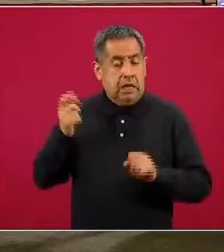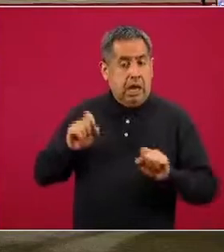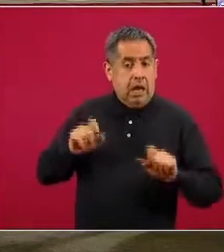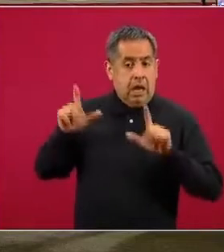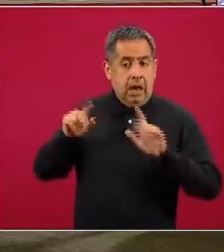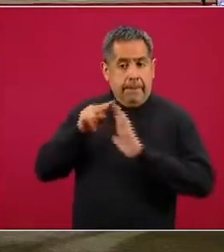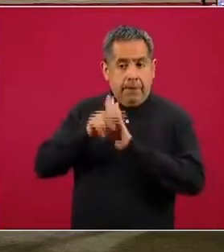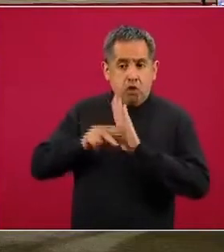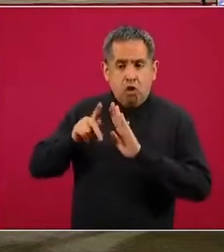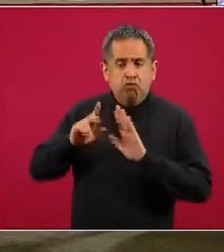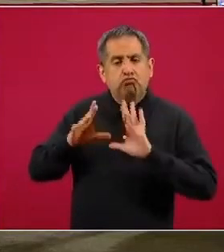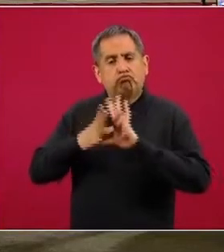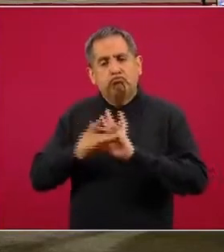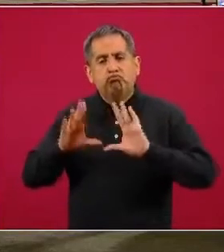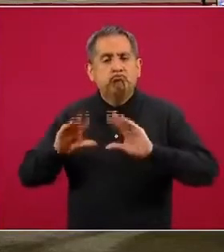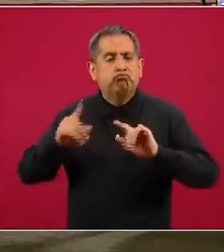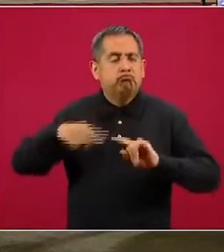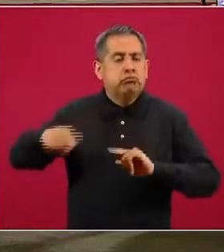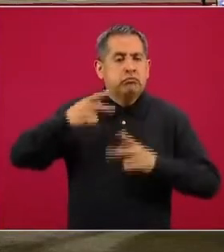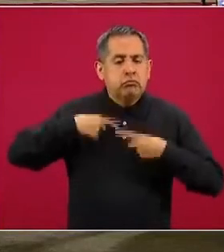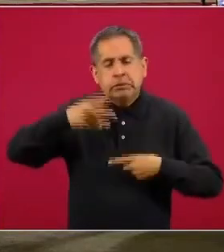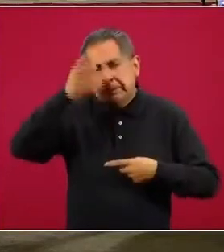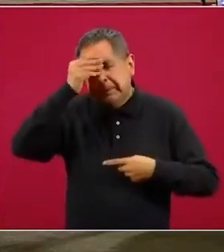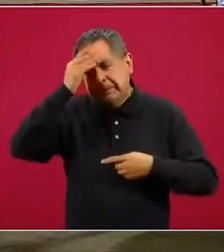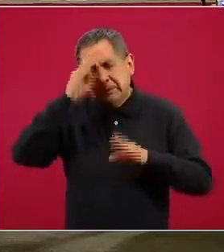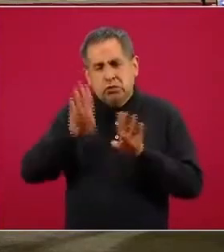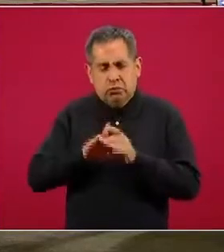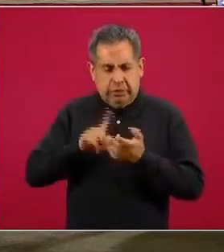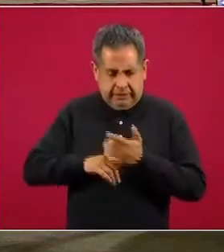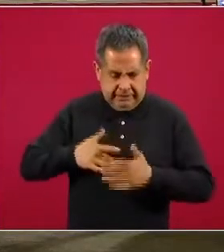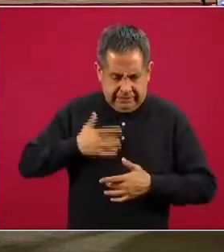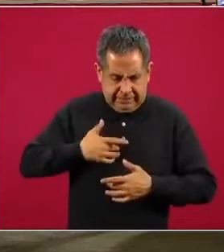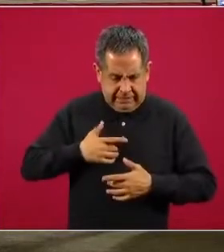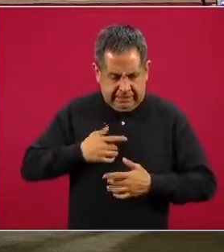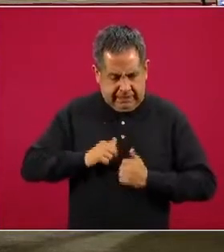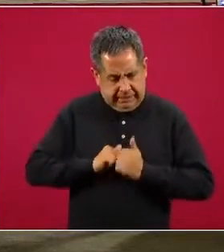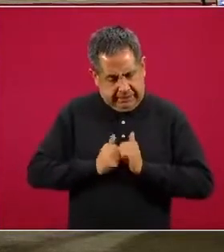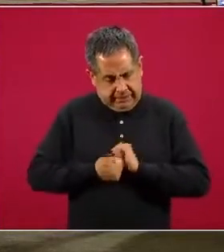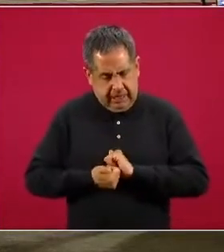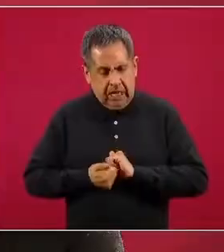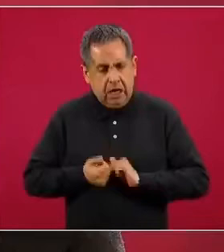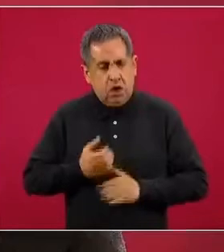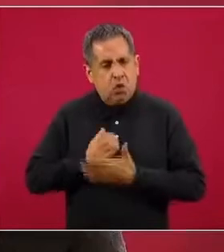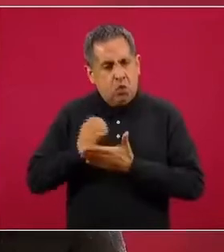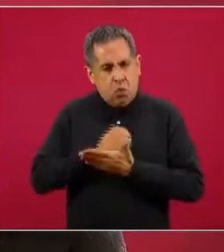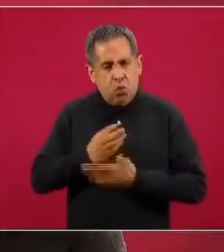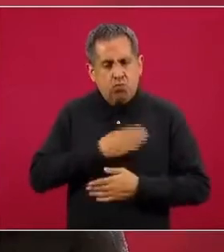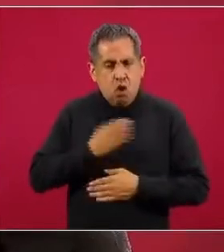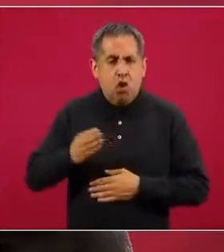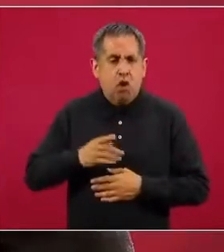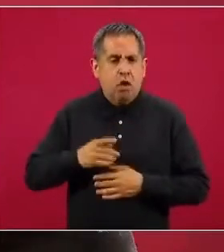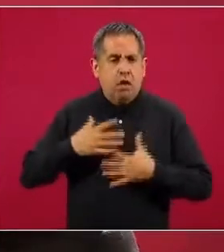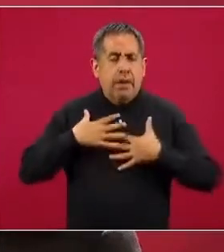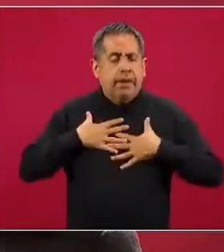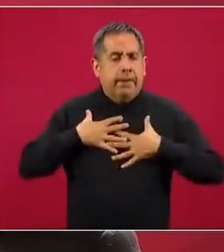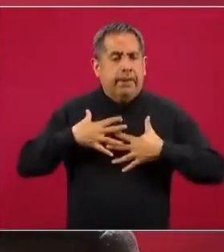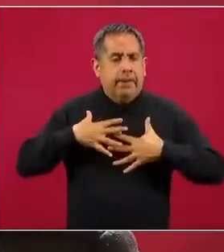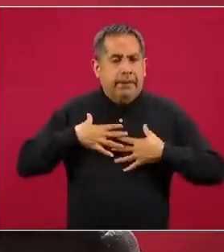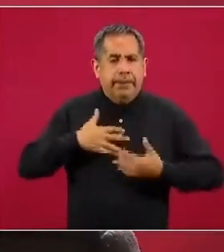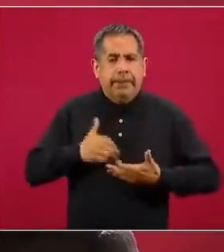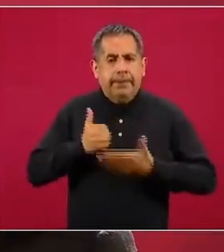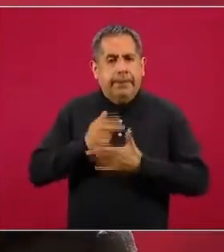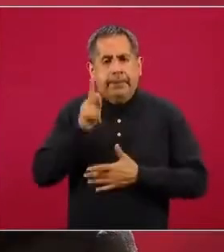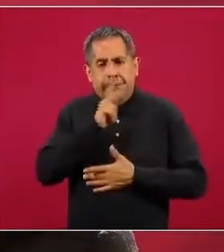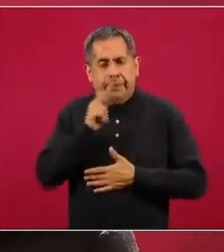videos son instructivos para la población sobre cómo ejercer la rehabilitación física y la rehabilitación pulmonar.